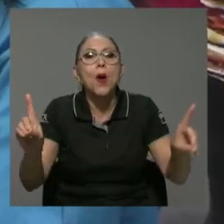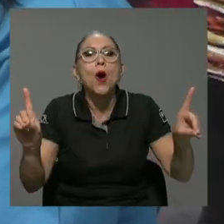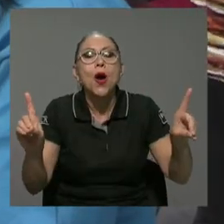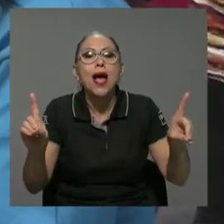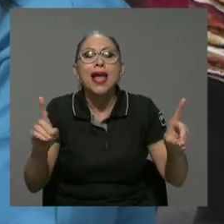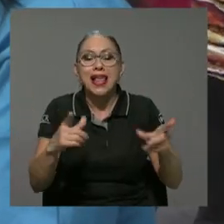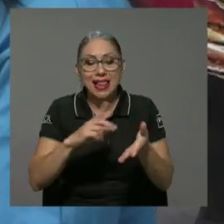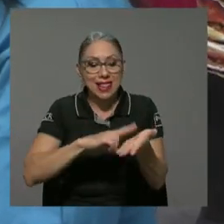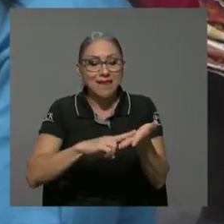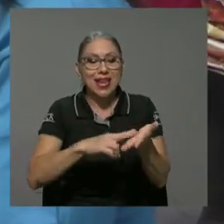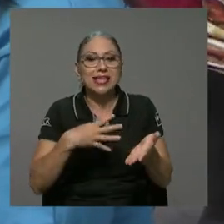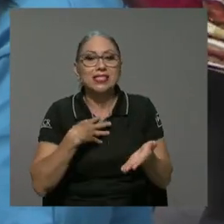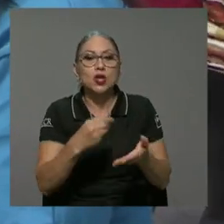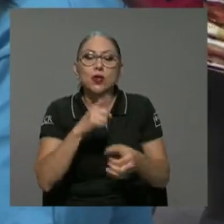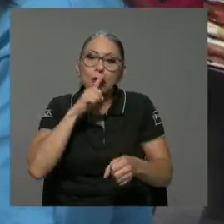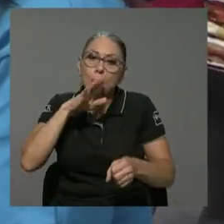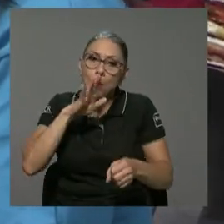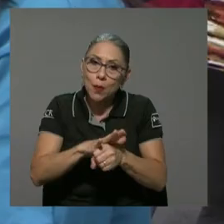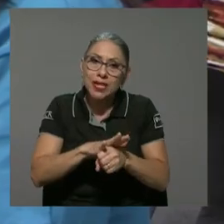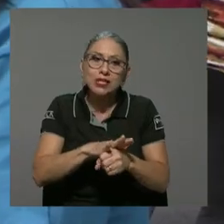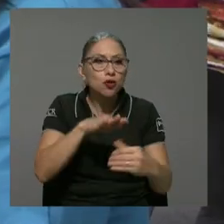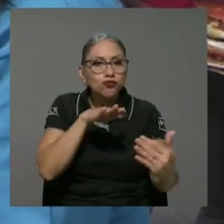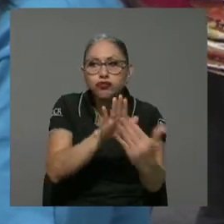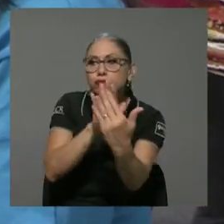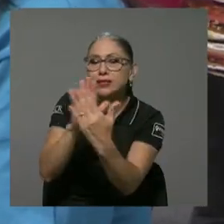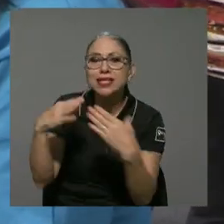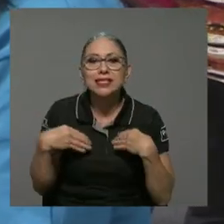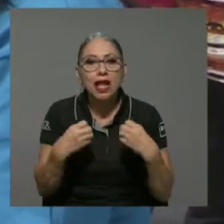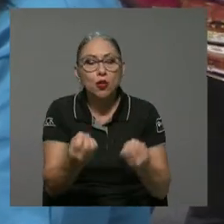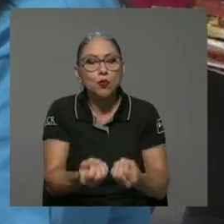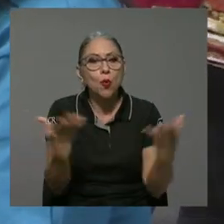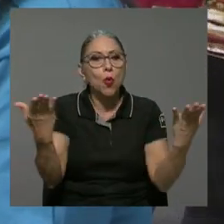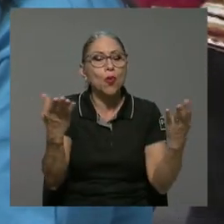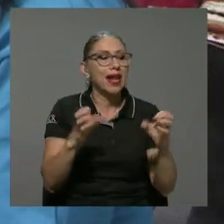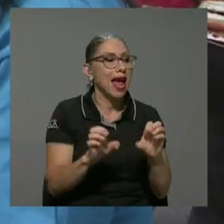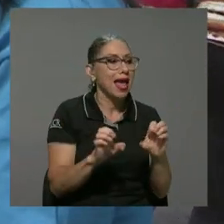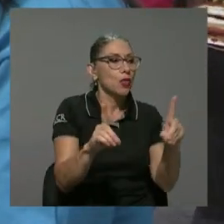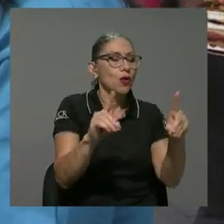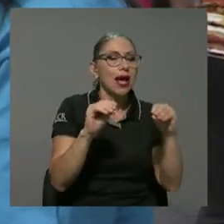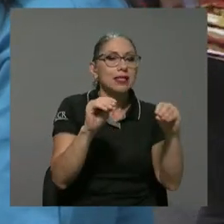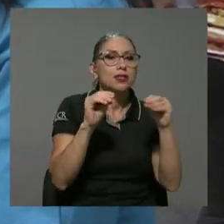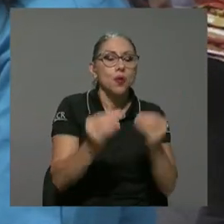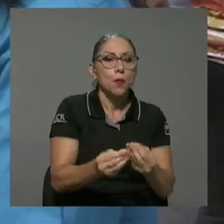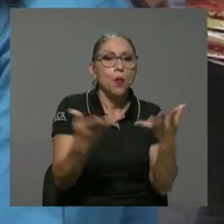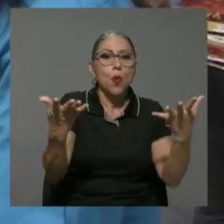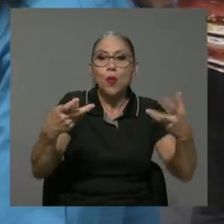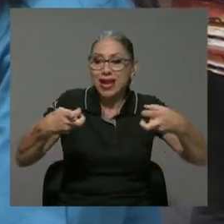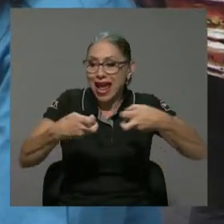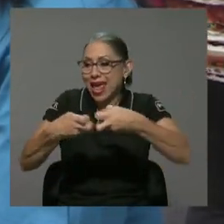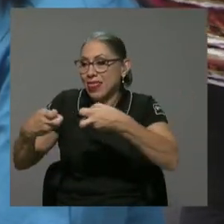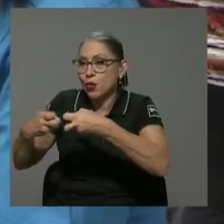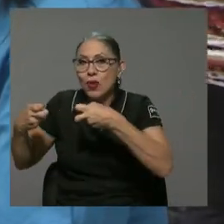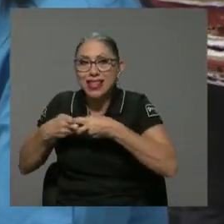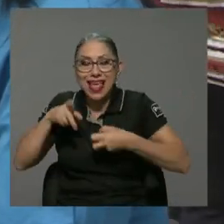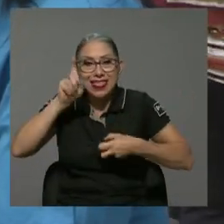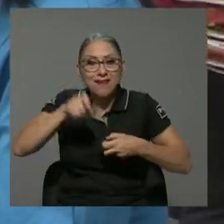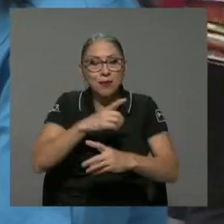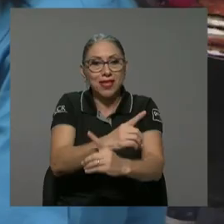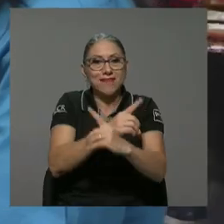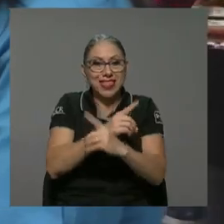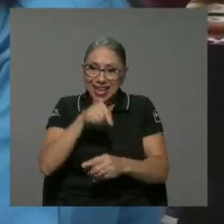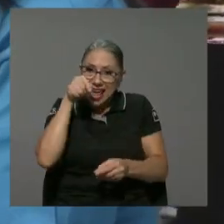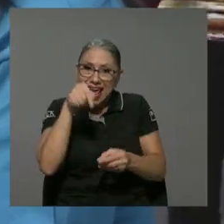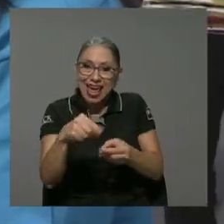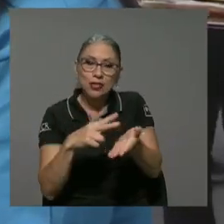el Liberación de cara a la salud pública, a la educación pública, a la electricidad que tenemos que defender. Esa